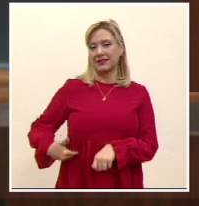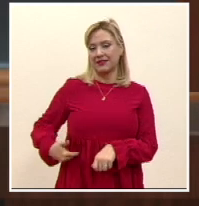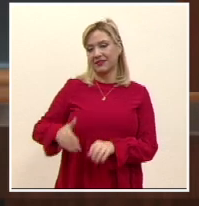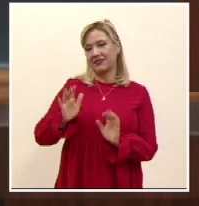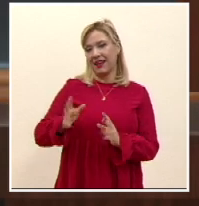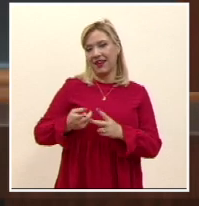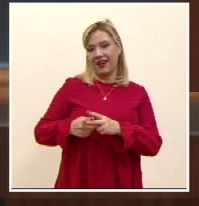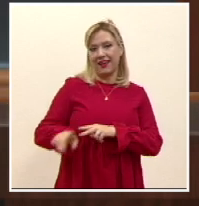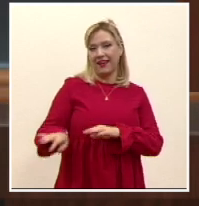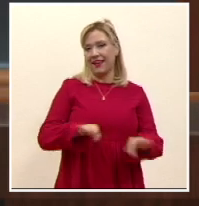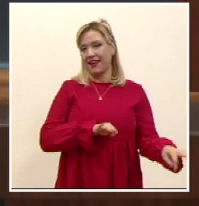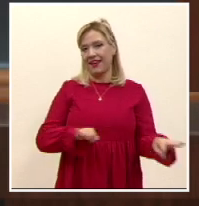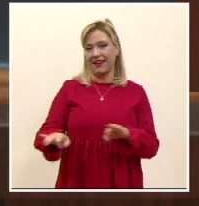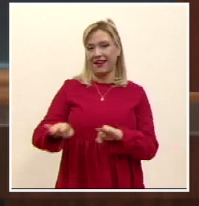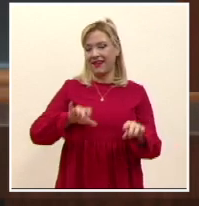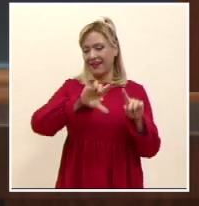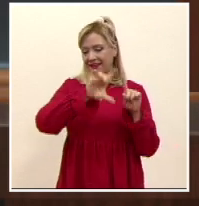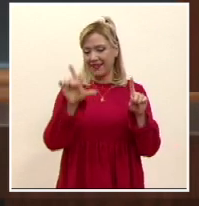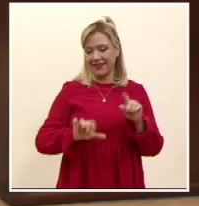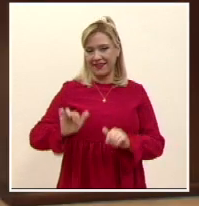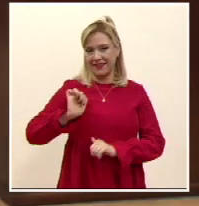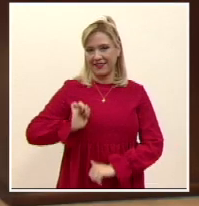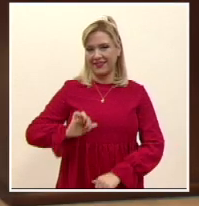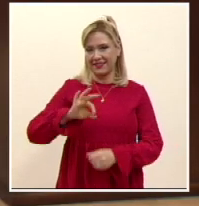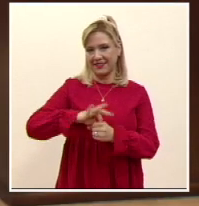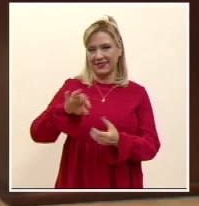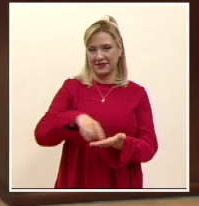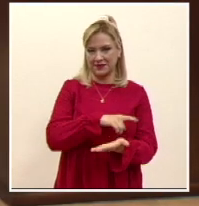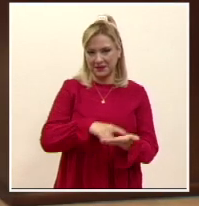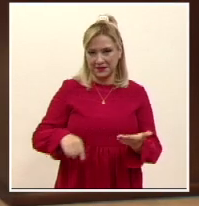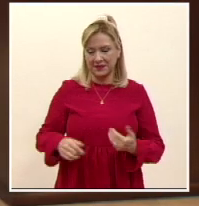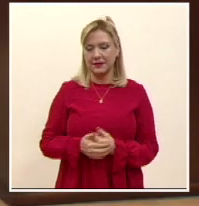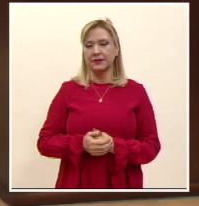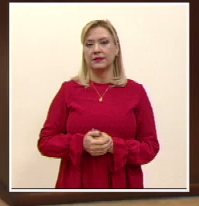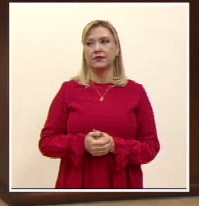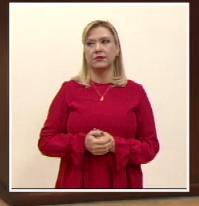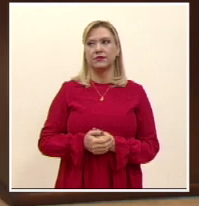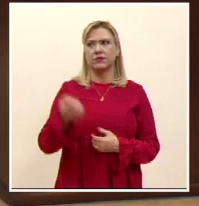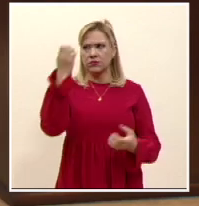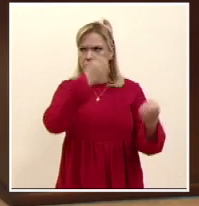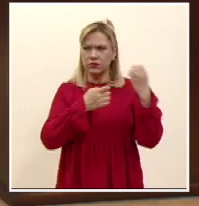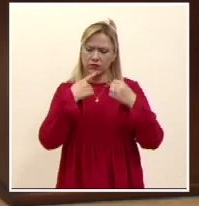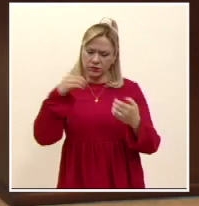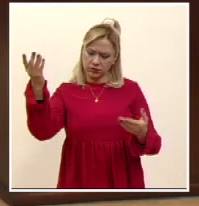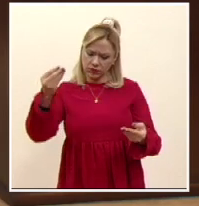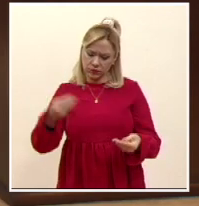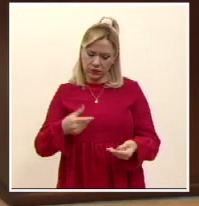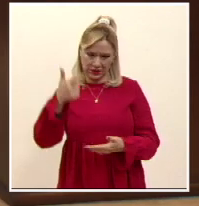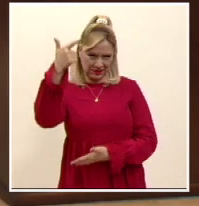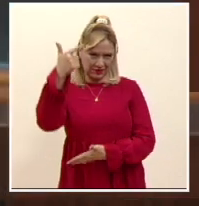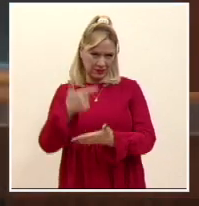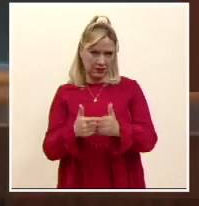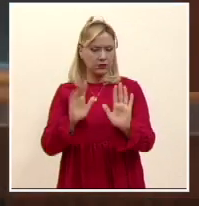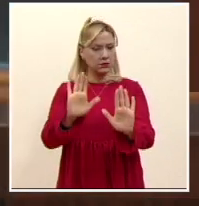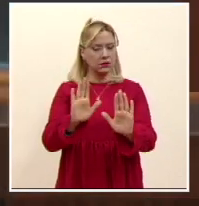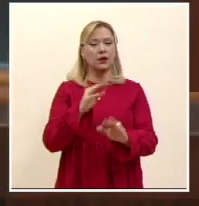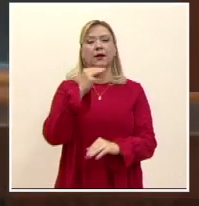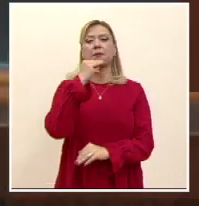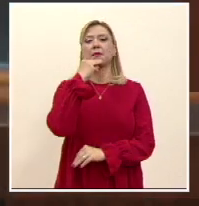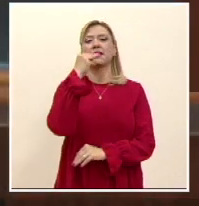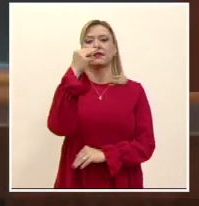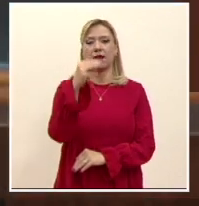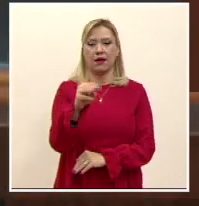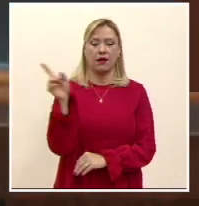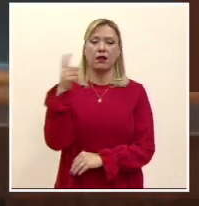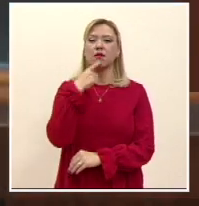Tribunal Electoral del Poder Judicial de la Federación. Antes de analizar los asuntos listados para este miércoles, emitió un mensaje en el que